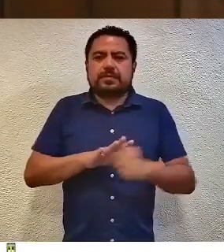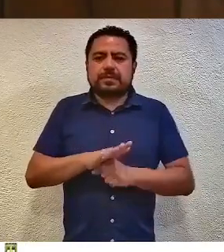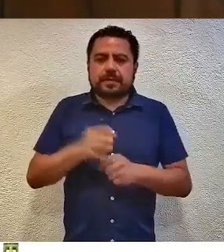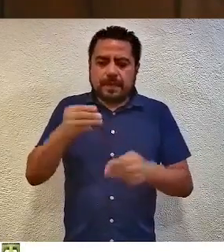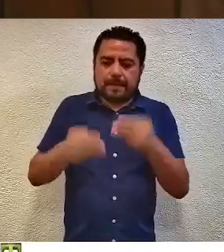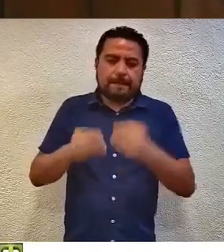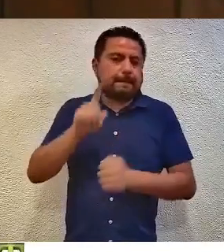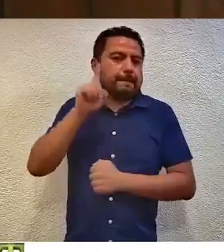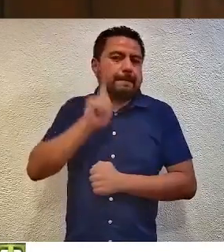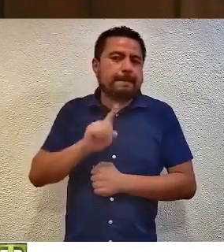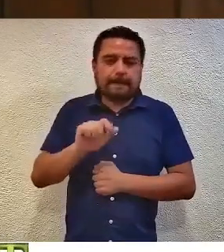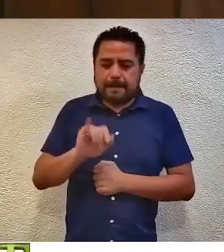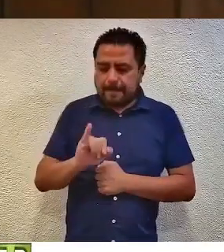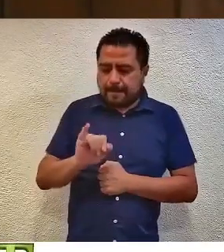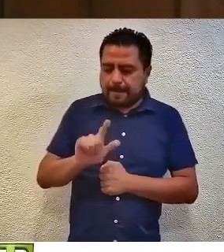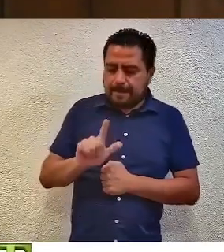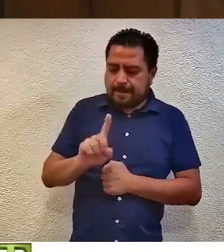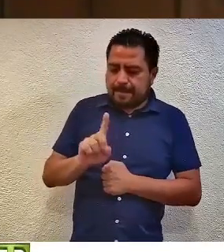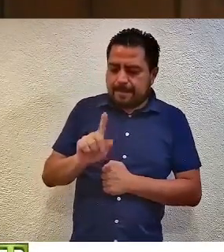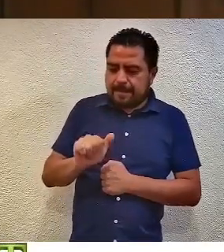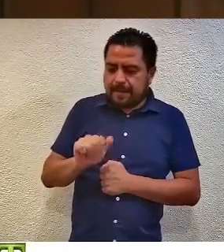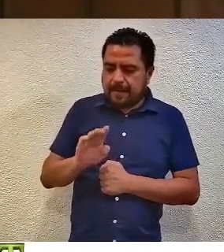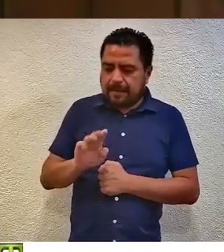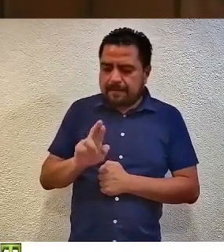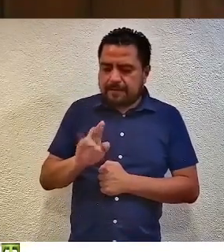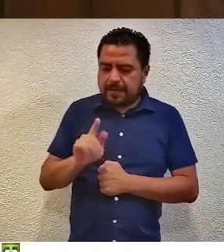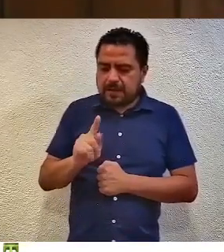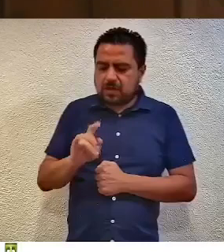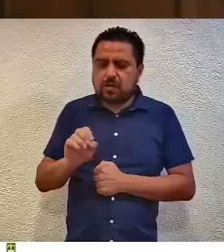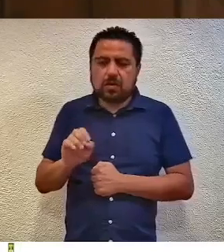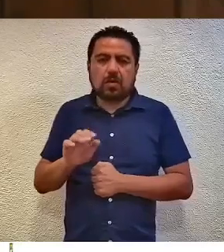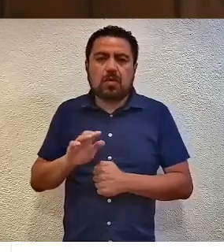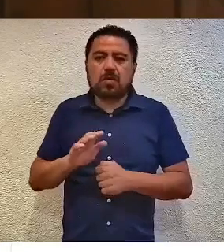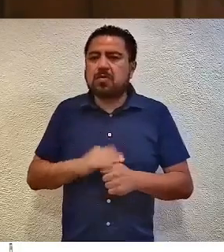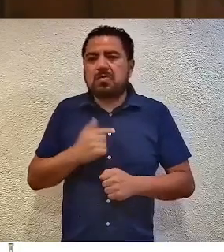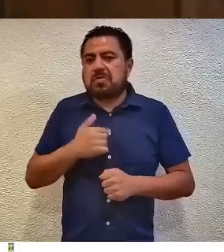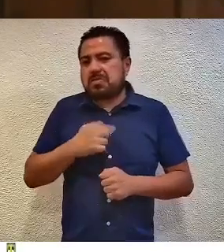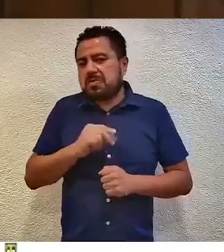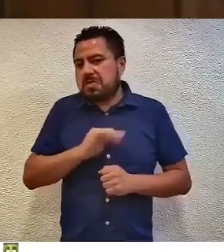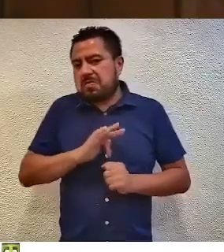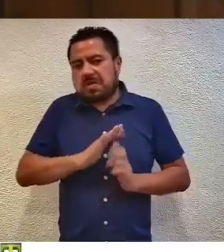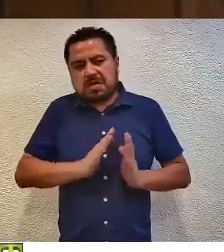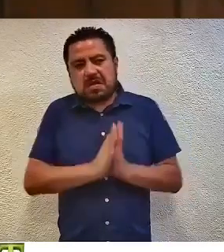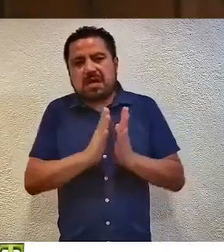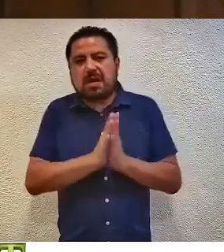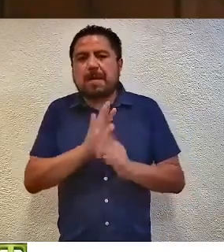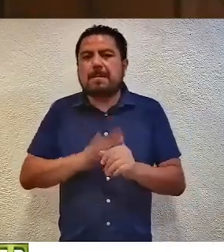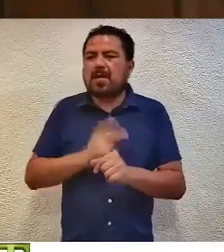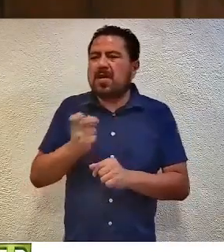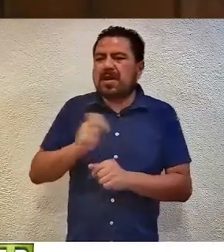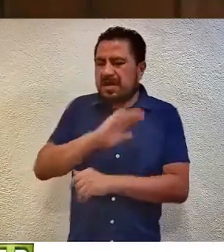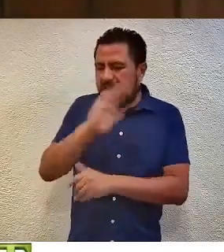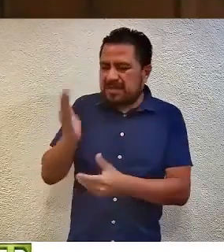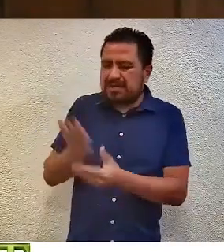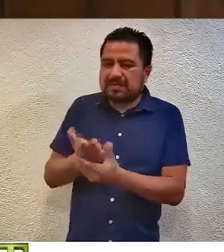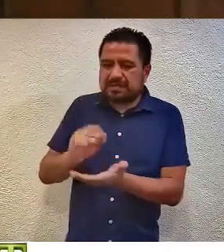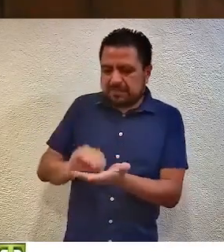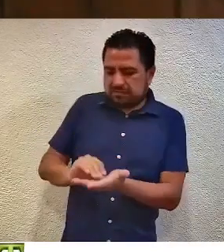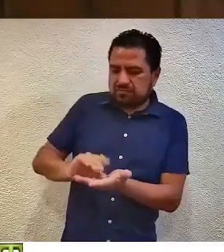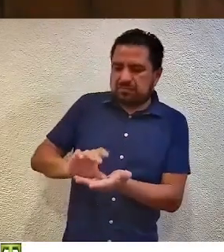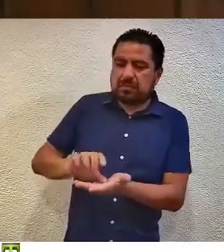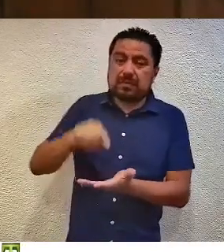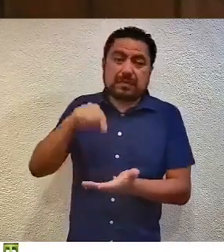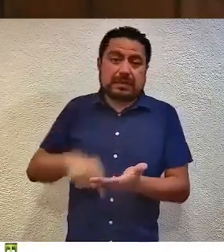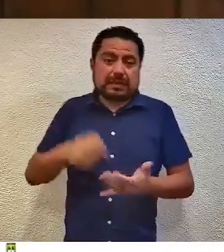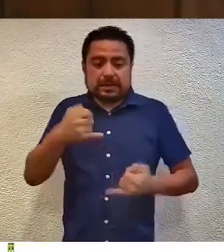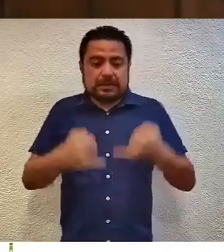la magistrada Hilda Rosa Delgado Brito, en el cual no puedo participar por tratarse de un expediente en el que este